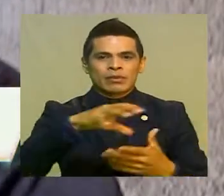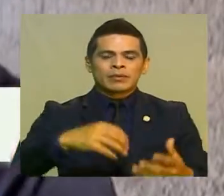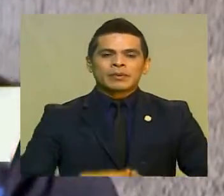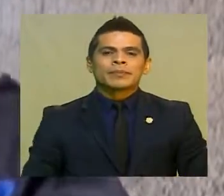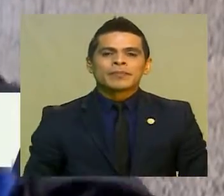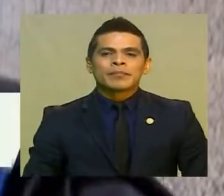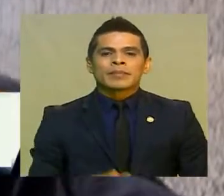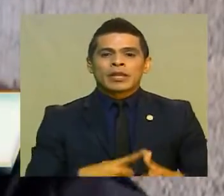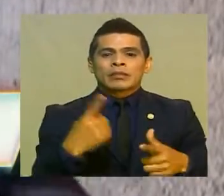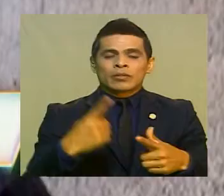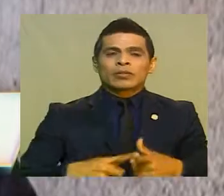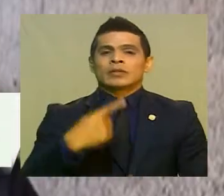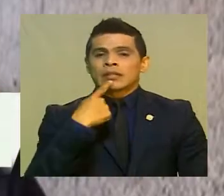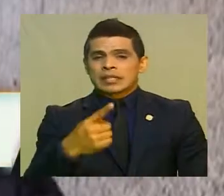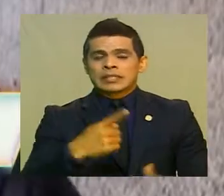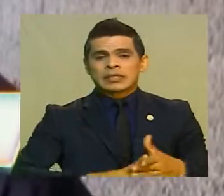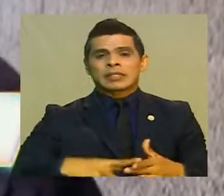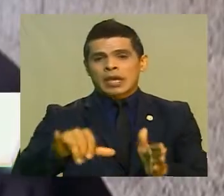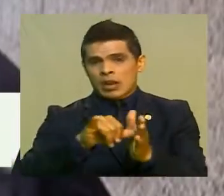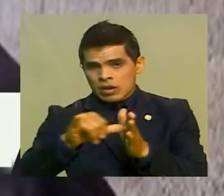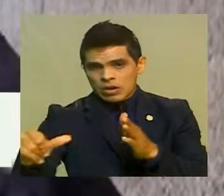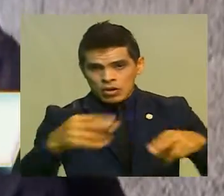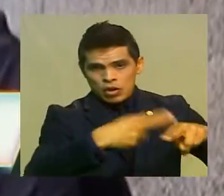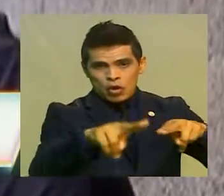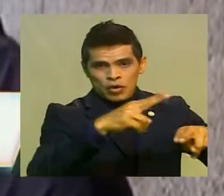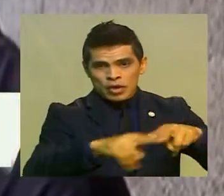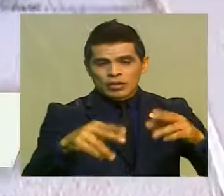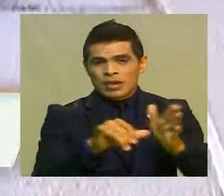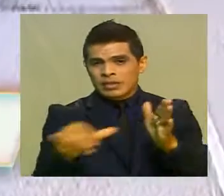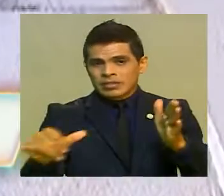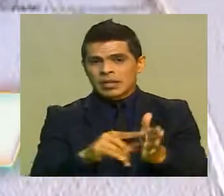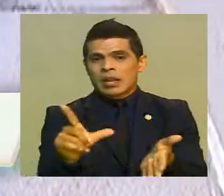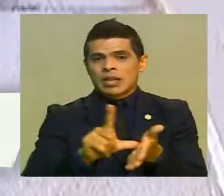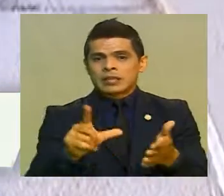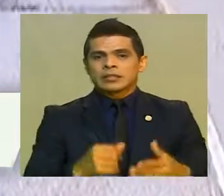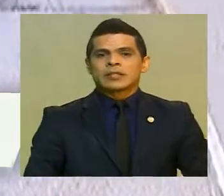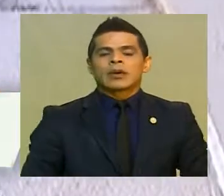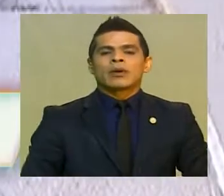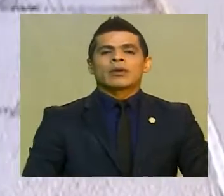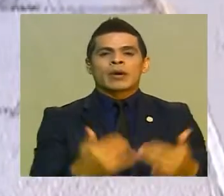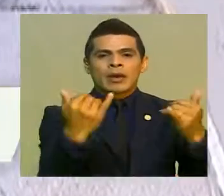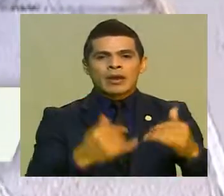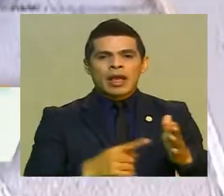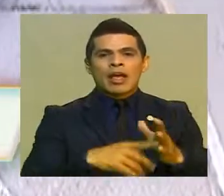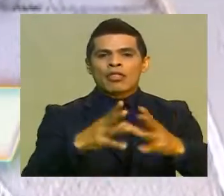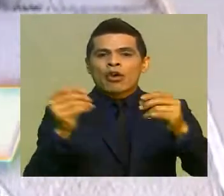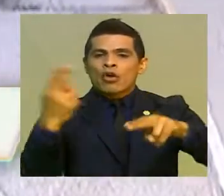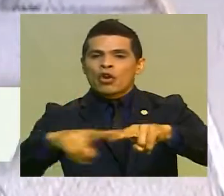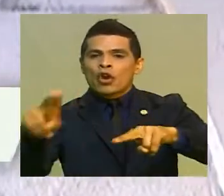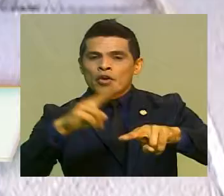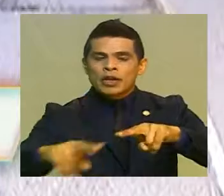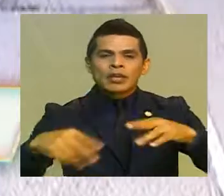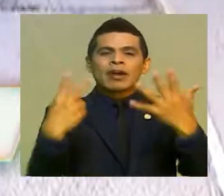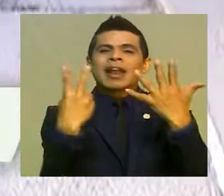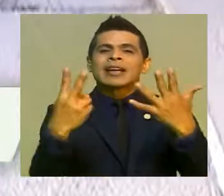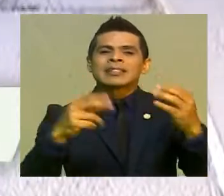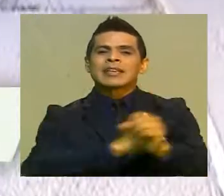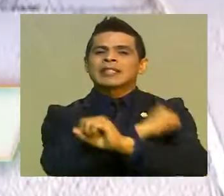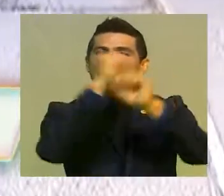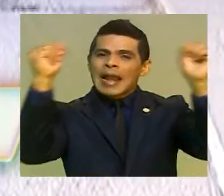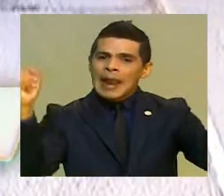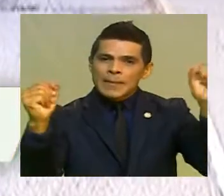los niños también toda la puerta de un liceo y yo creo que lo haría va a tener se vota y ya pasó un carro y baño a todos los niños a las 7 de la mañana cuando estábamos